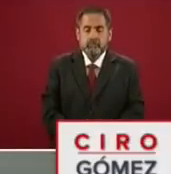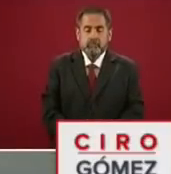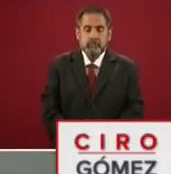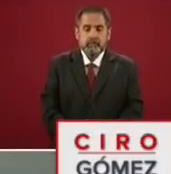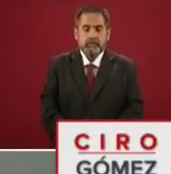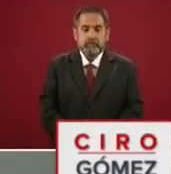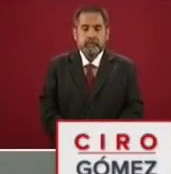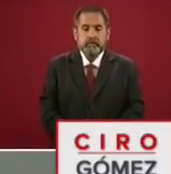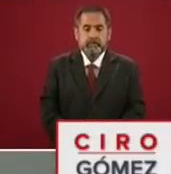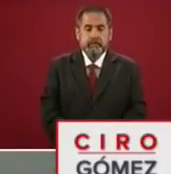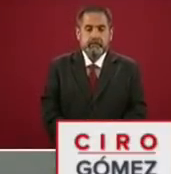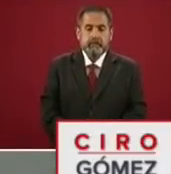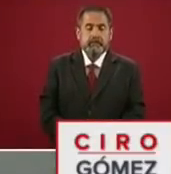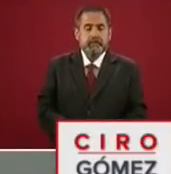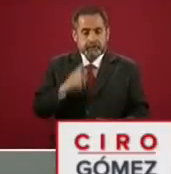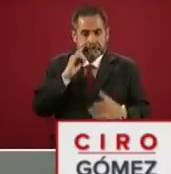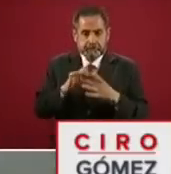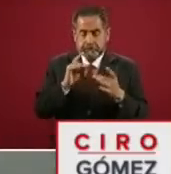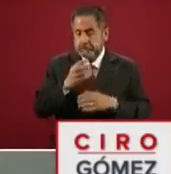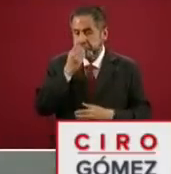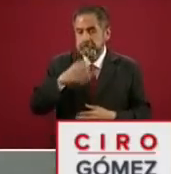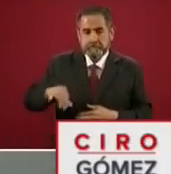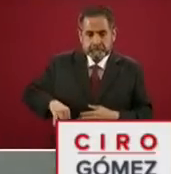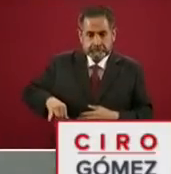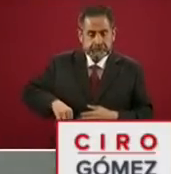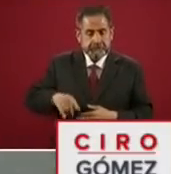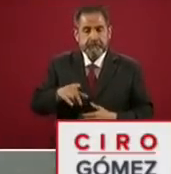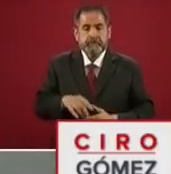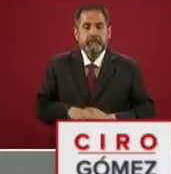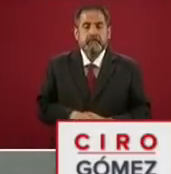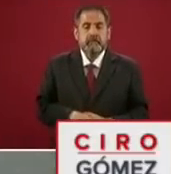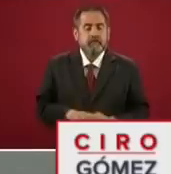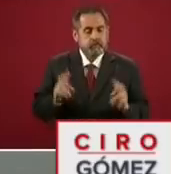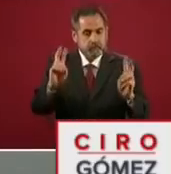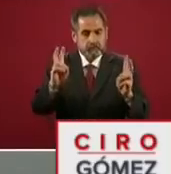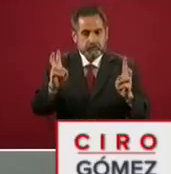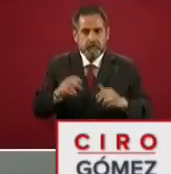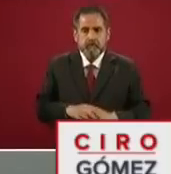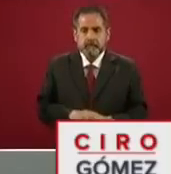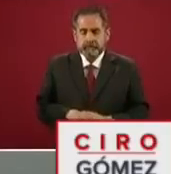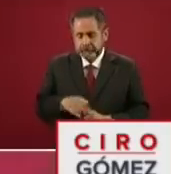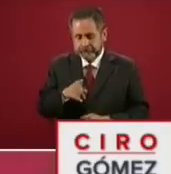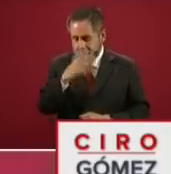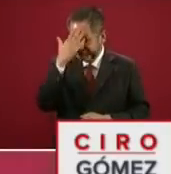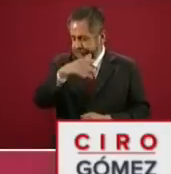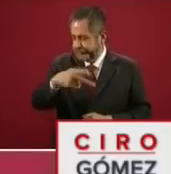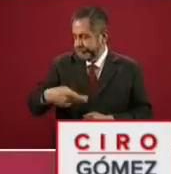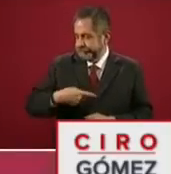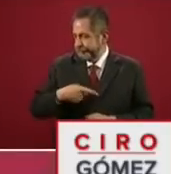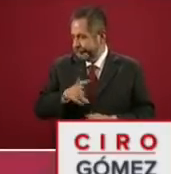Bueno, miren, es muy interesante el tema, ya lo esperaba yo.